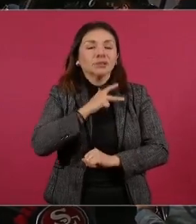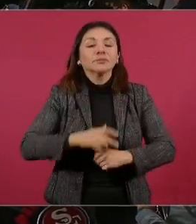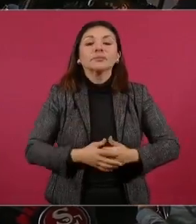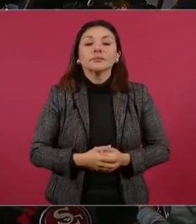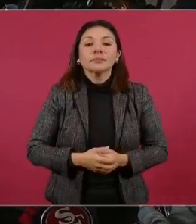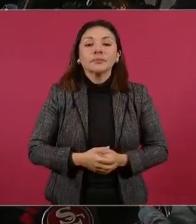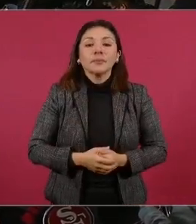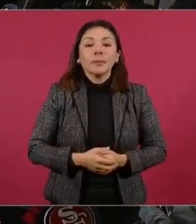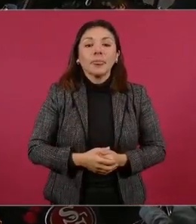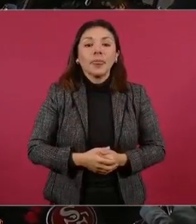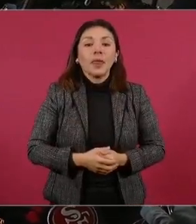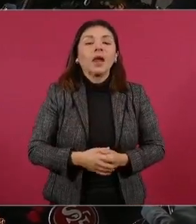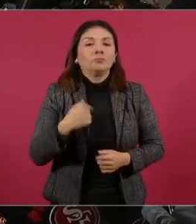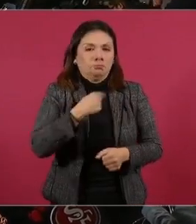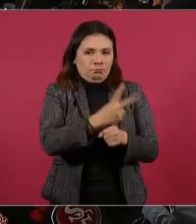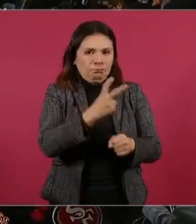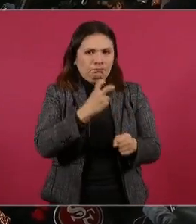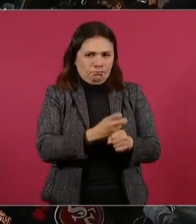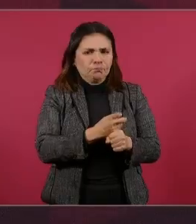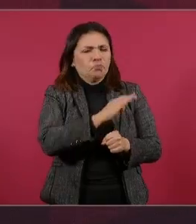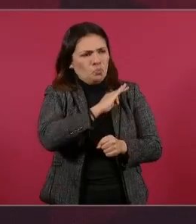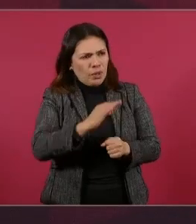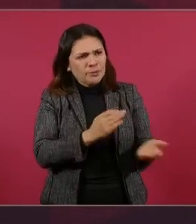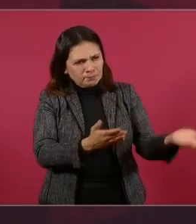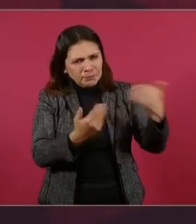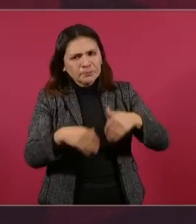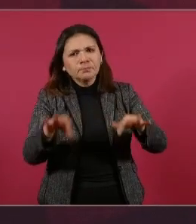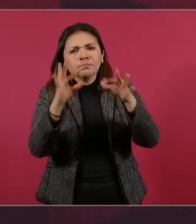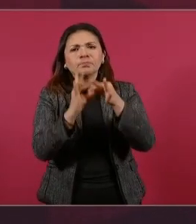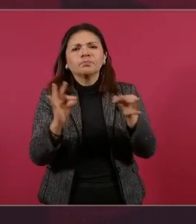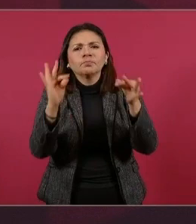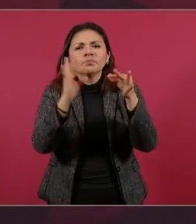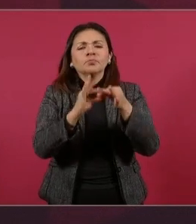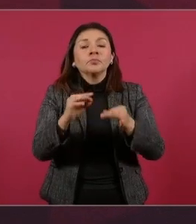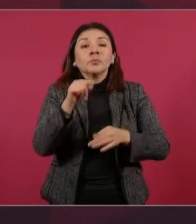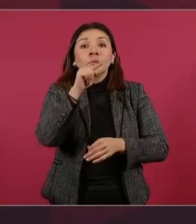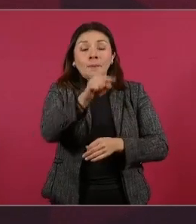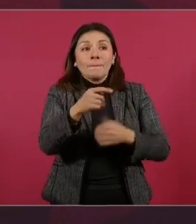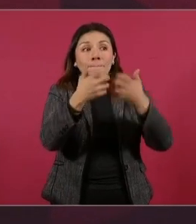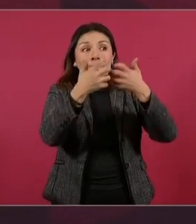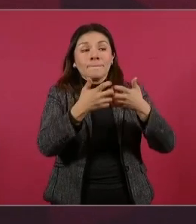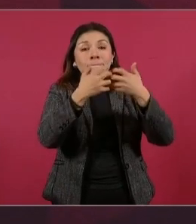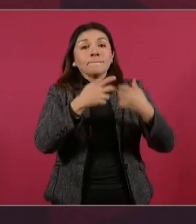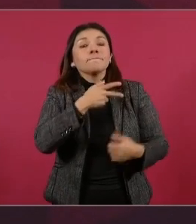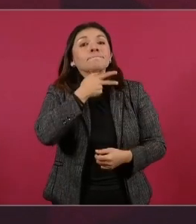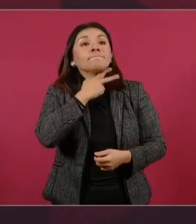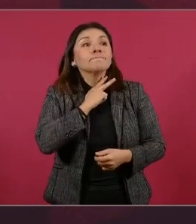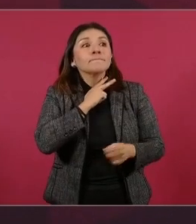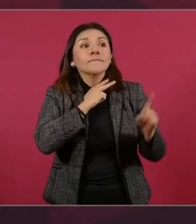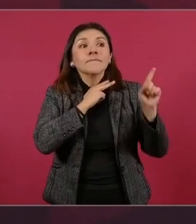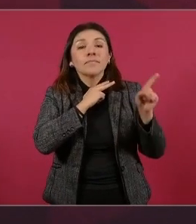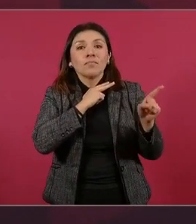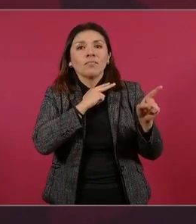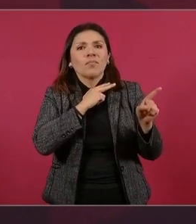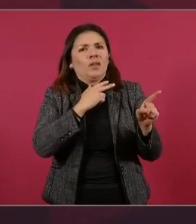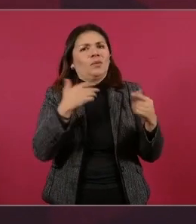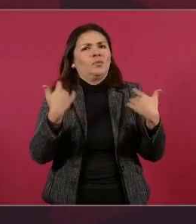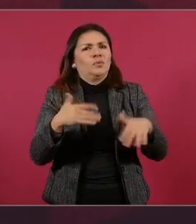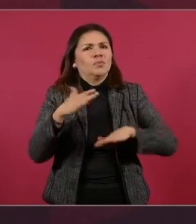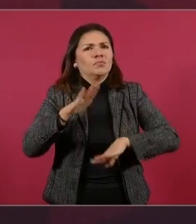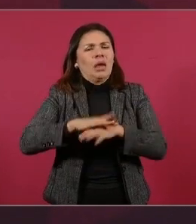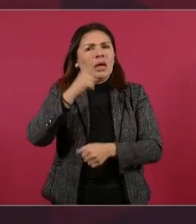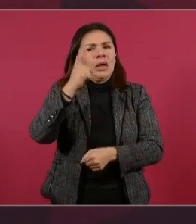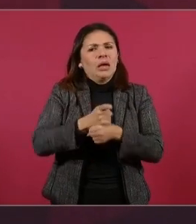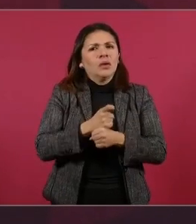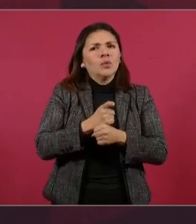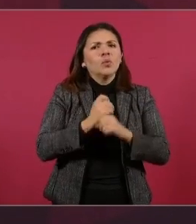Pemex para que expliquen Cómo la refinería cuida